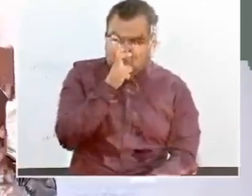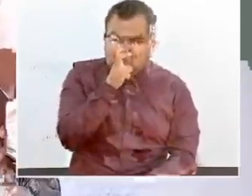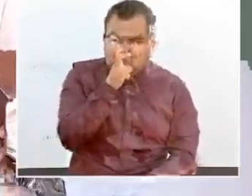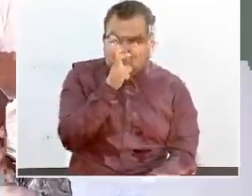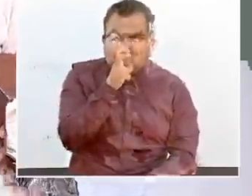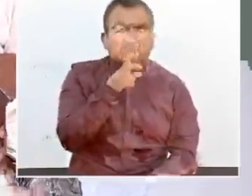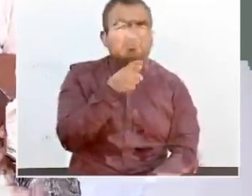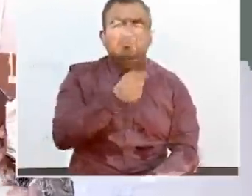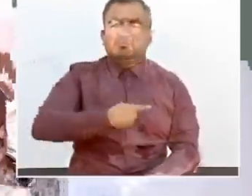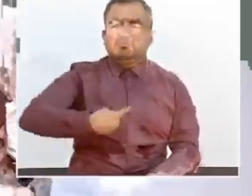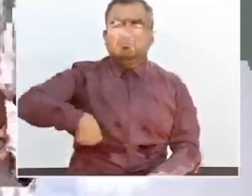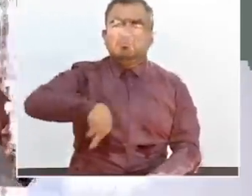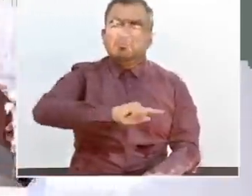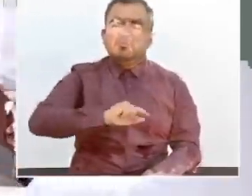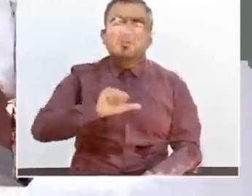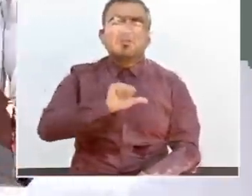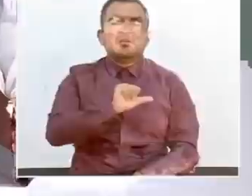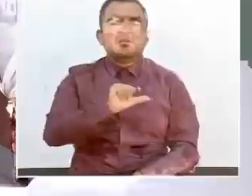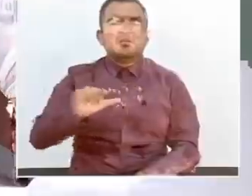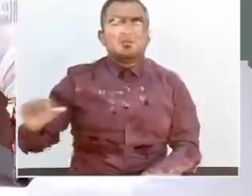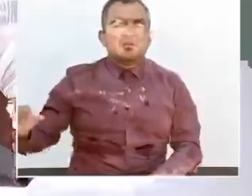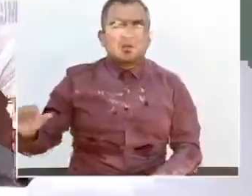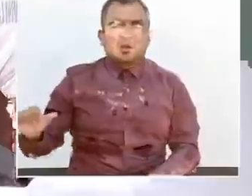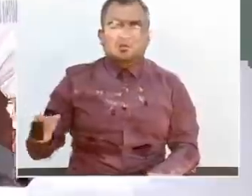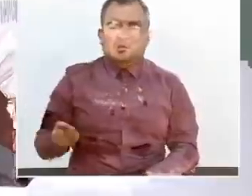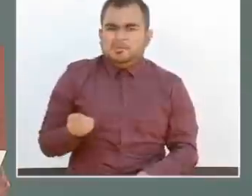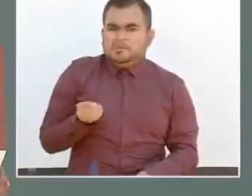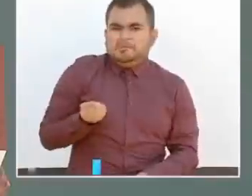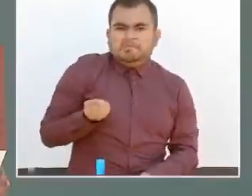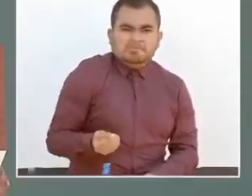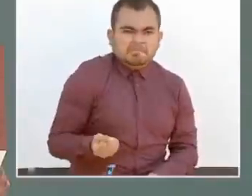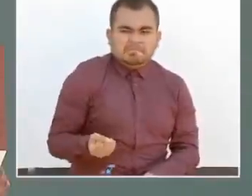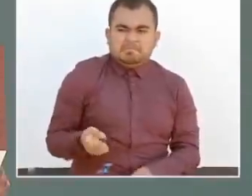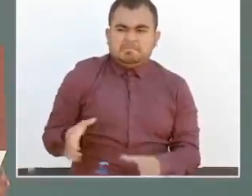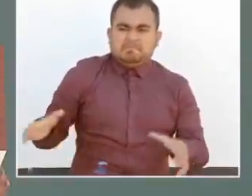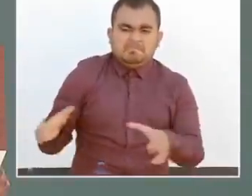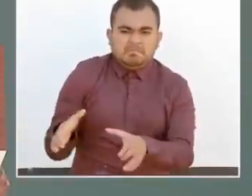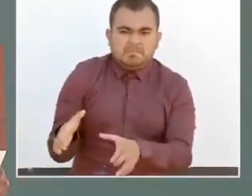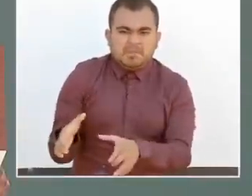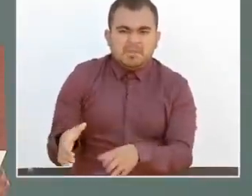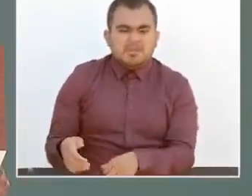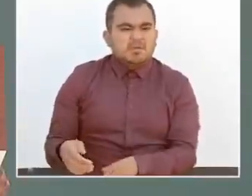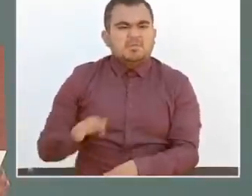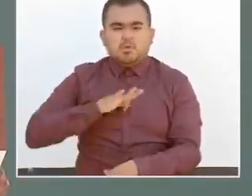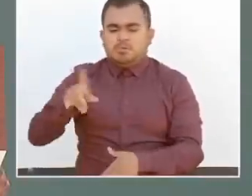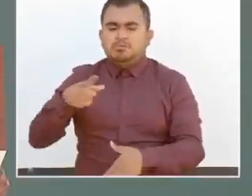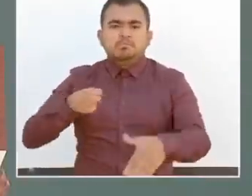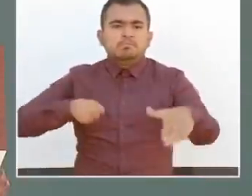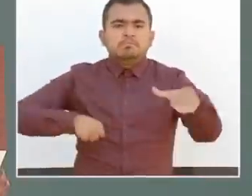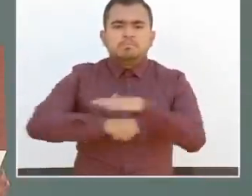que iba a haber mano dura y cárceles,